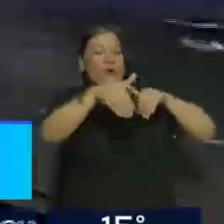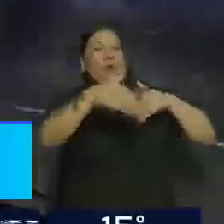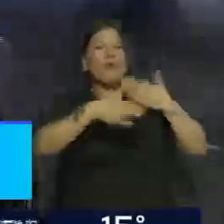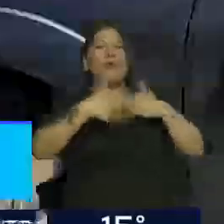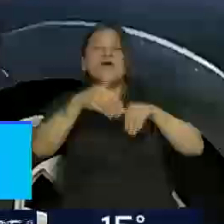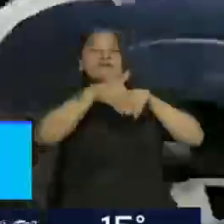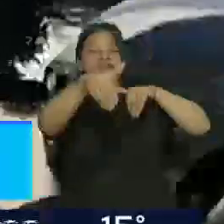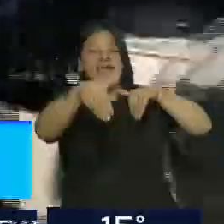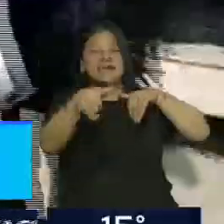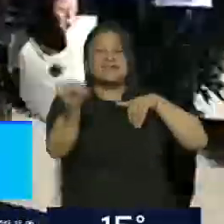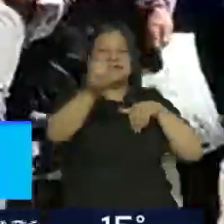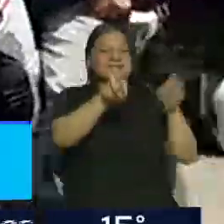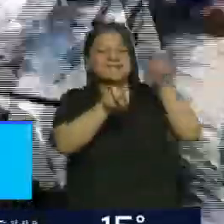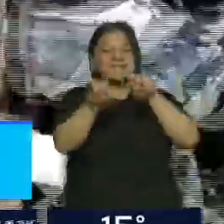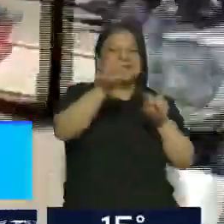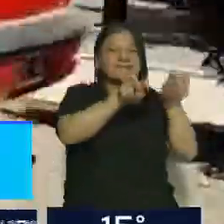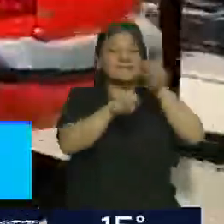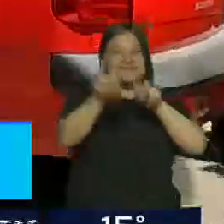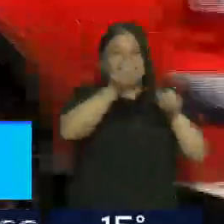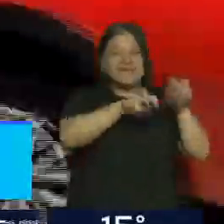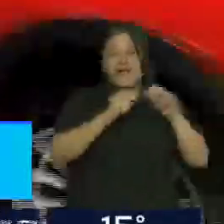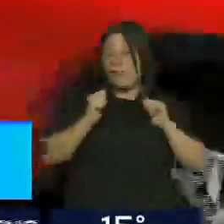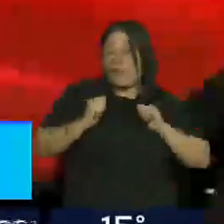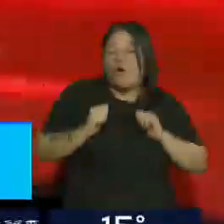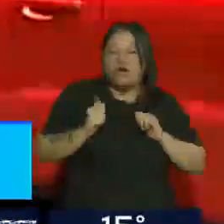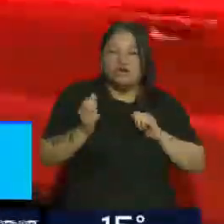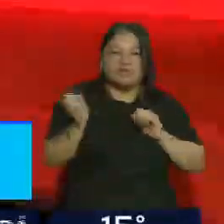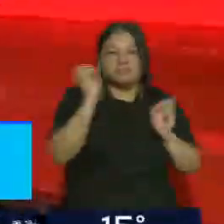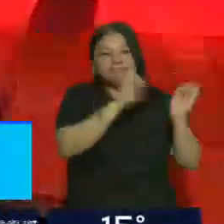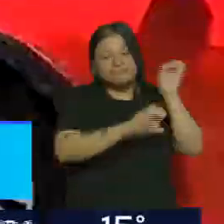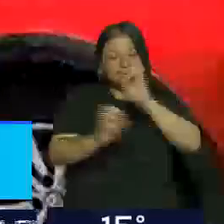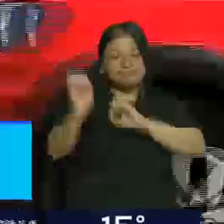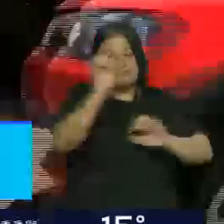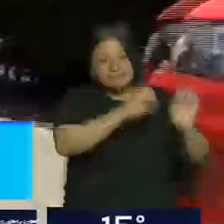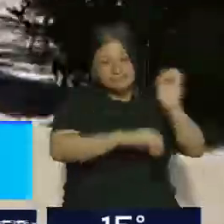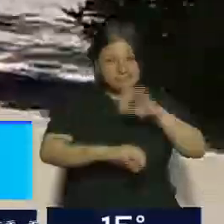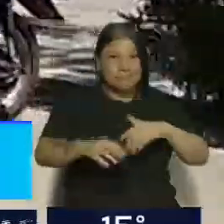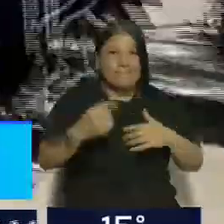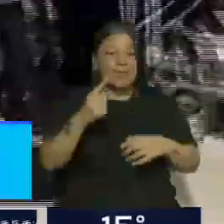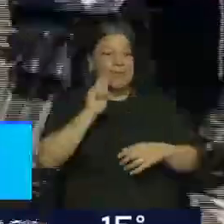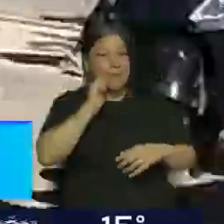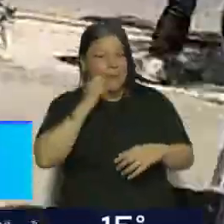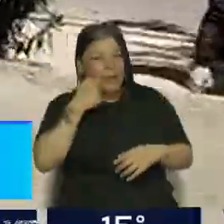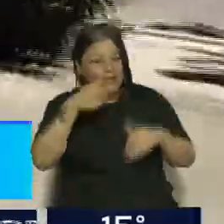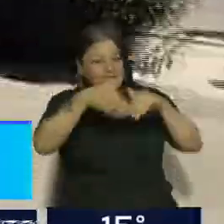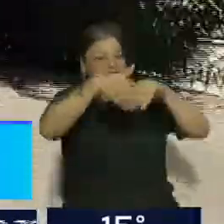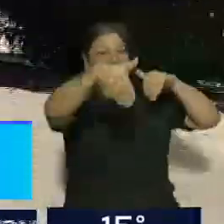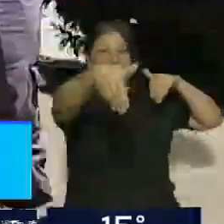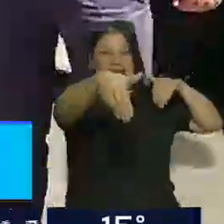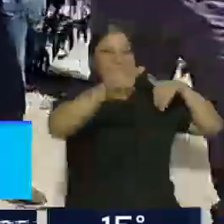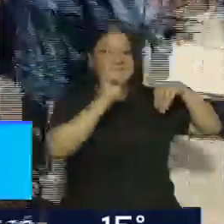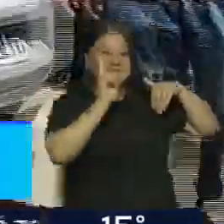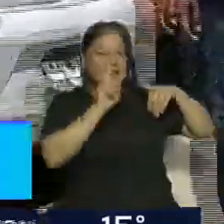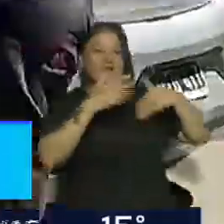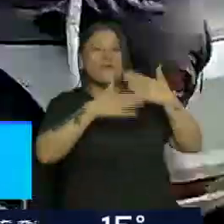cargando bolsos y todo lo que significa el equipaje de la delegación. Pero es muy bonito ver la batea con los jugadores,